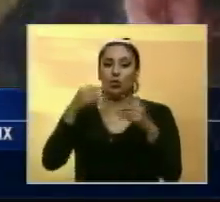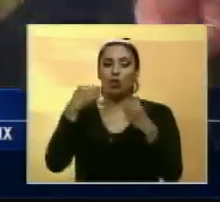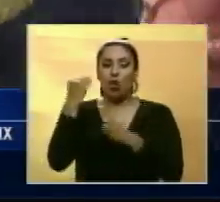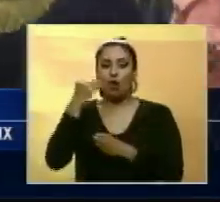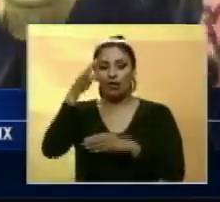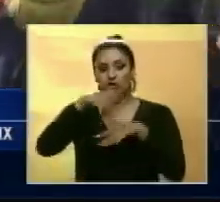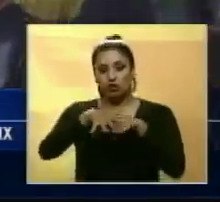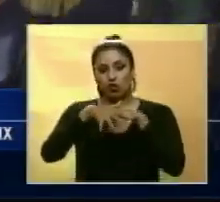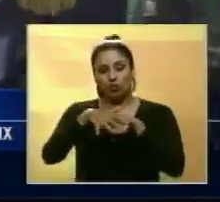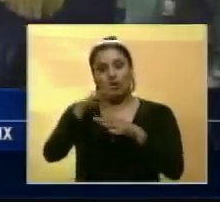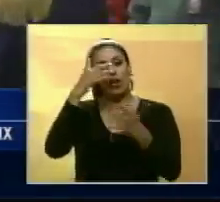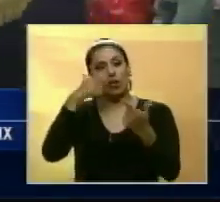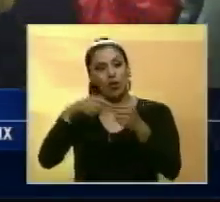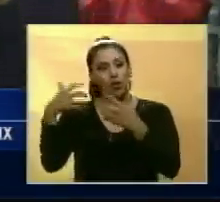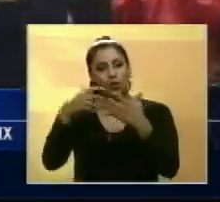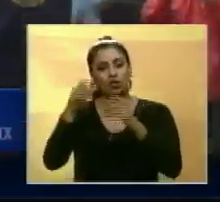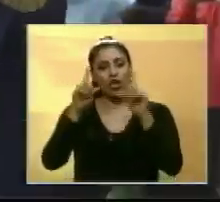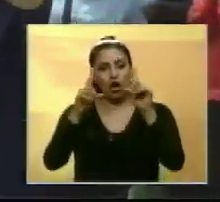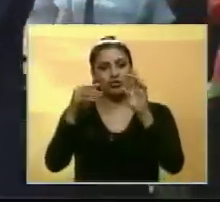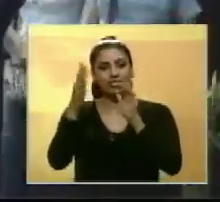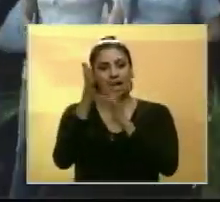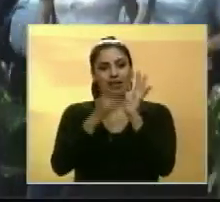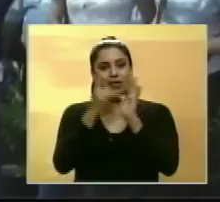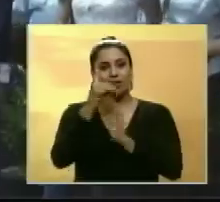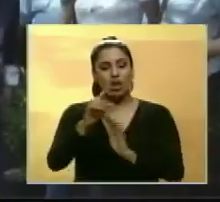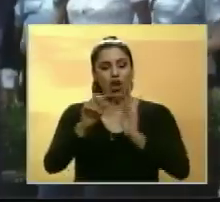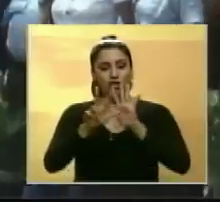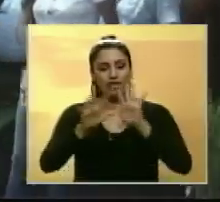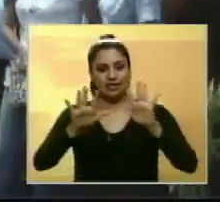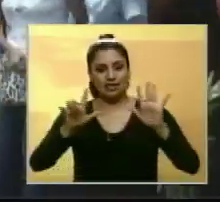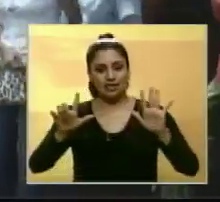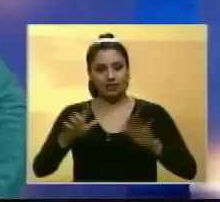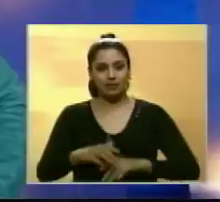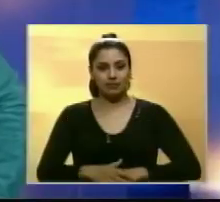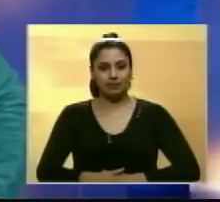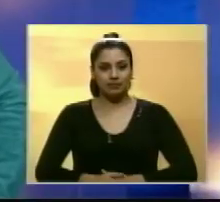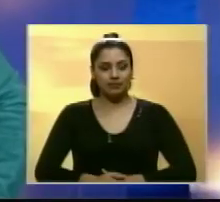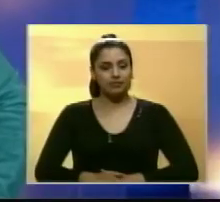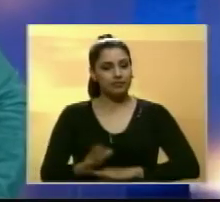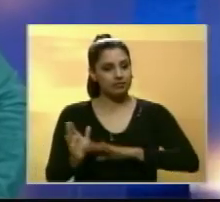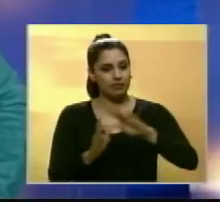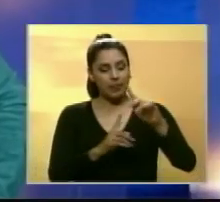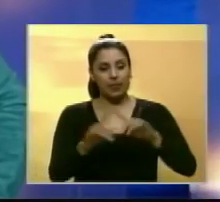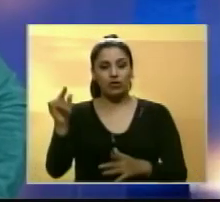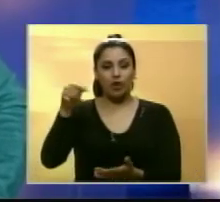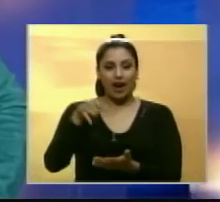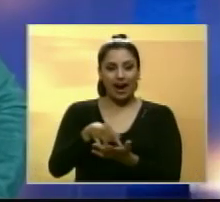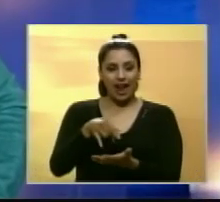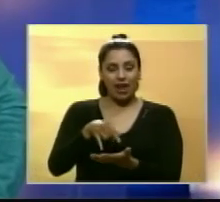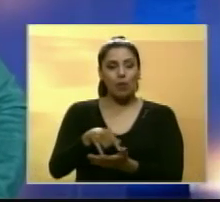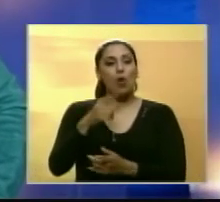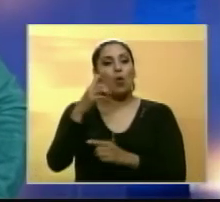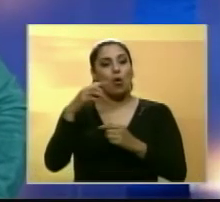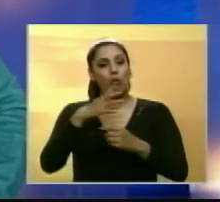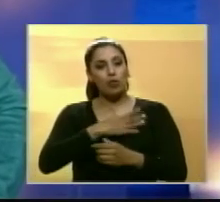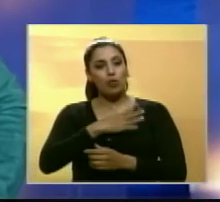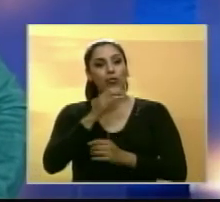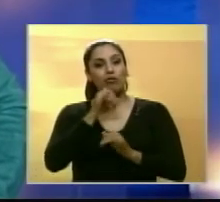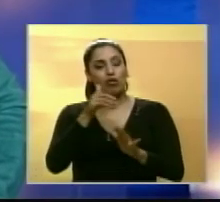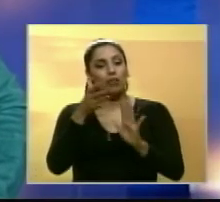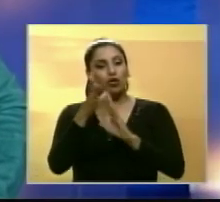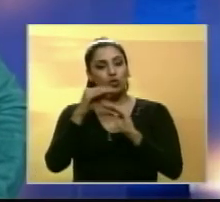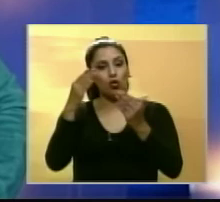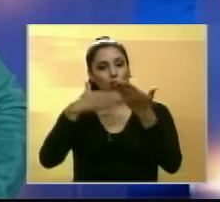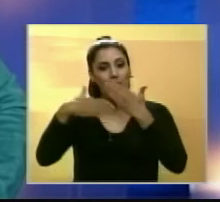soldados quienes combatieron el 11 de abril de 1817. En Carabobo, la Cámara de Comercio aseveró que todos